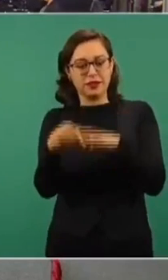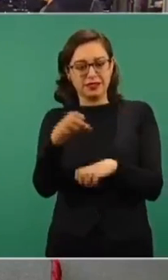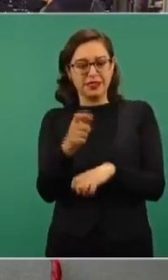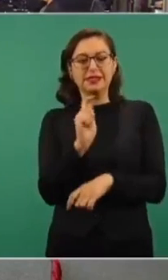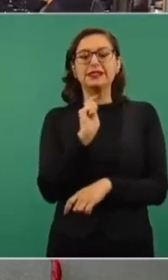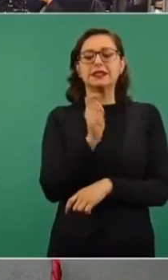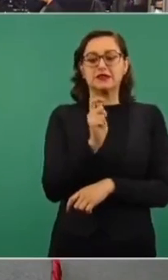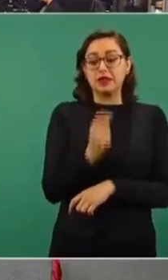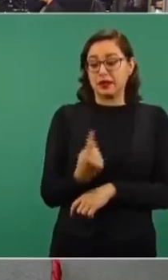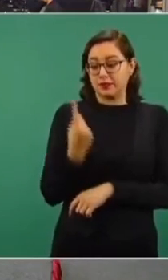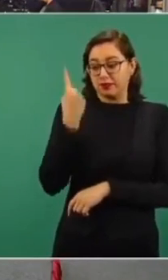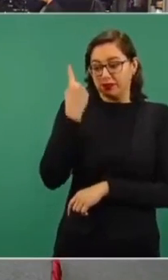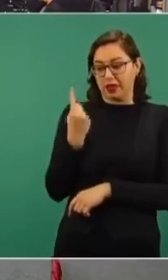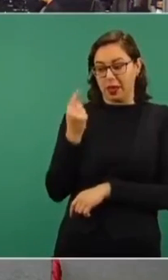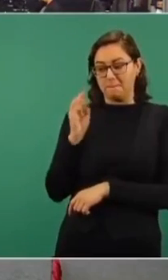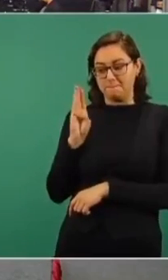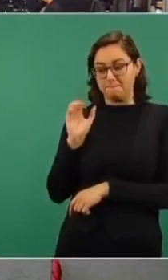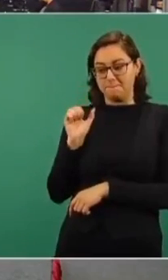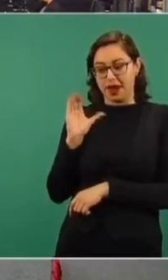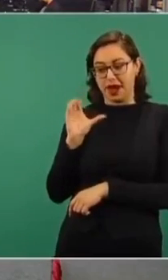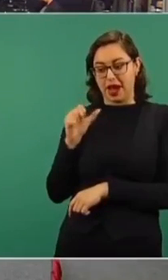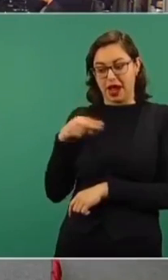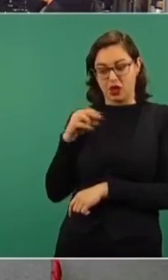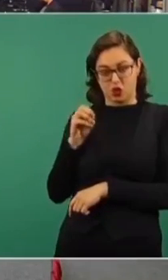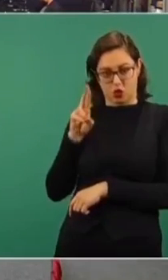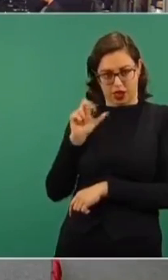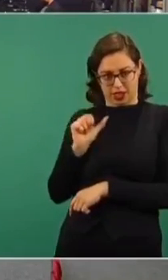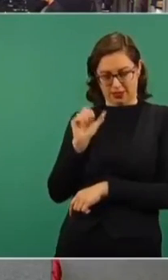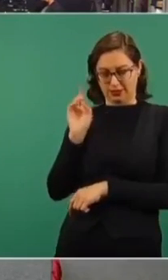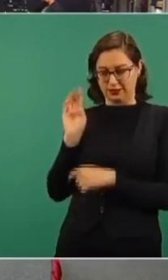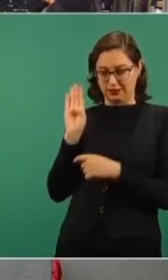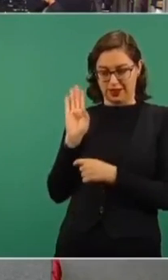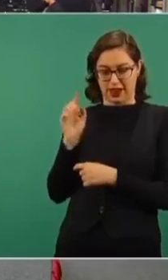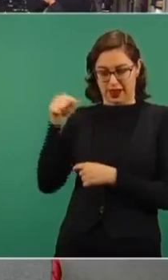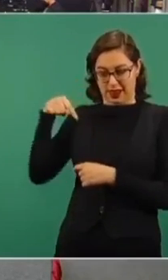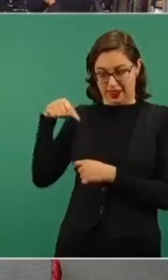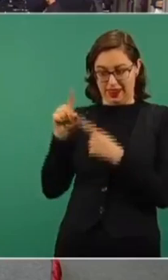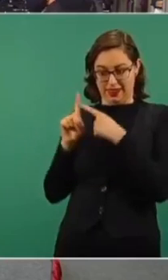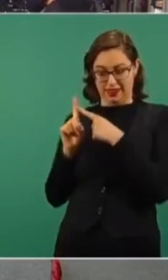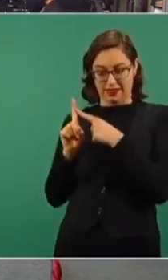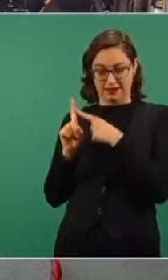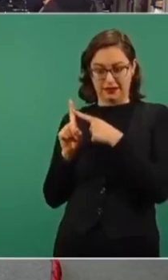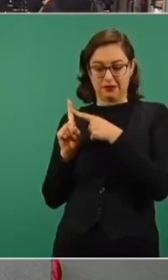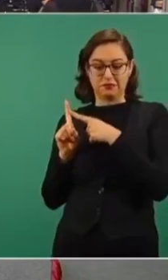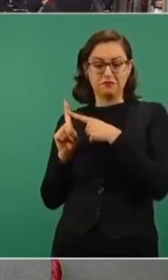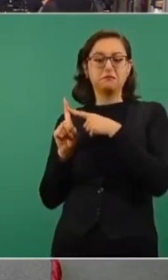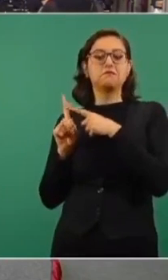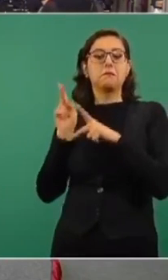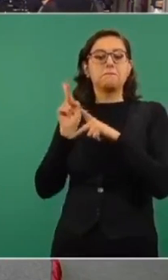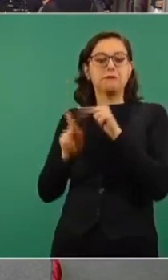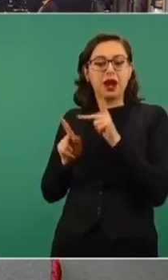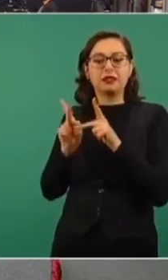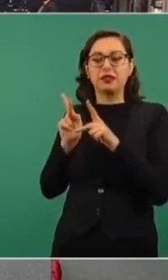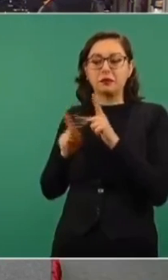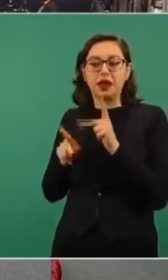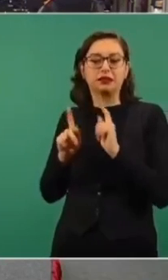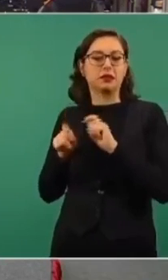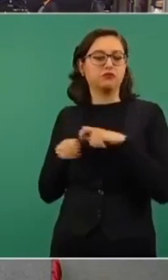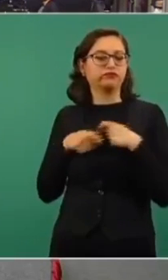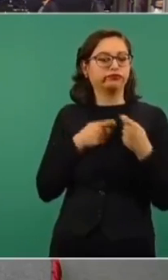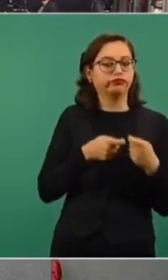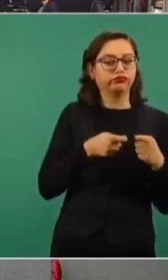Bacanora ha estado vendiendo parte de su propia concesión a otras, de